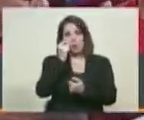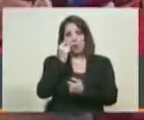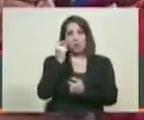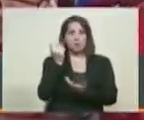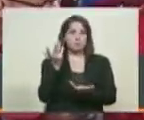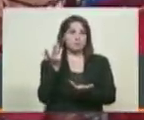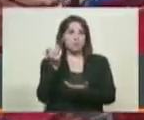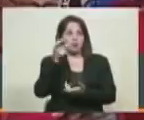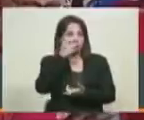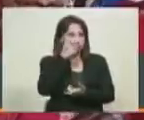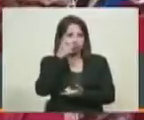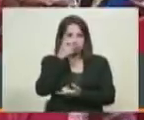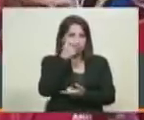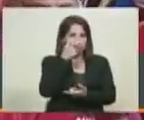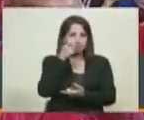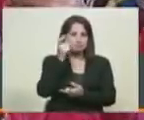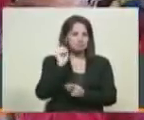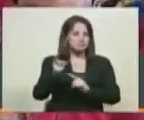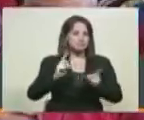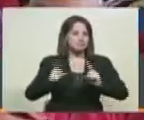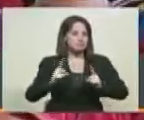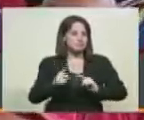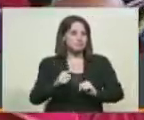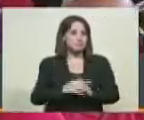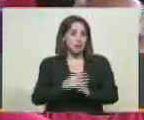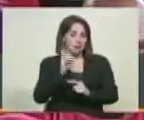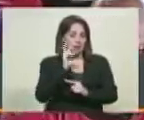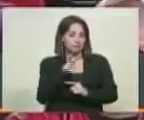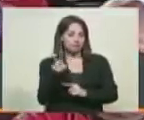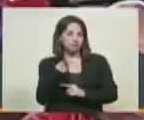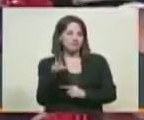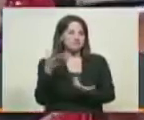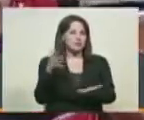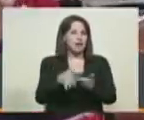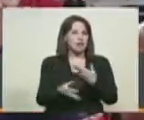va a vigilarlo, a pasarle el ojo, ¿verdad?